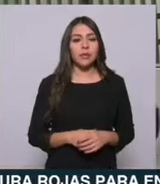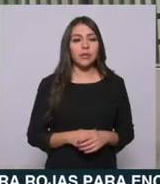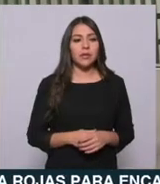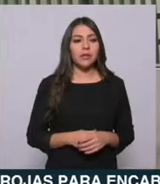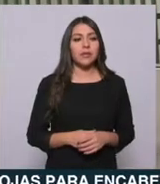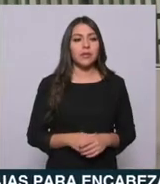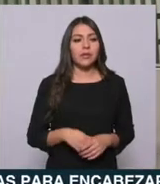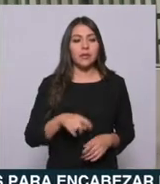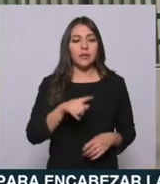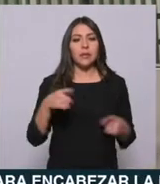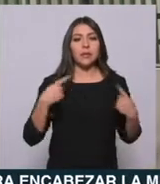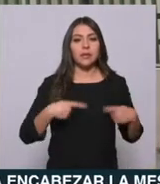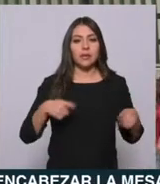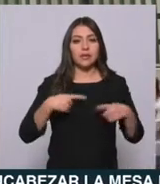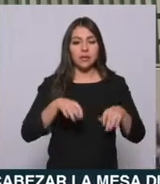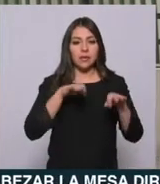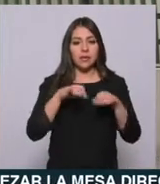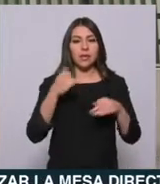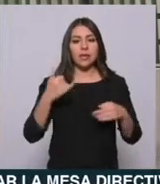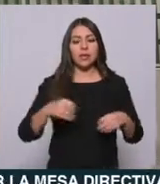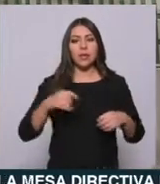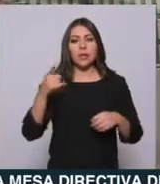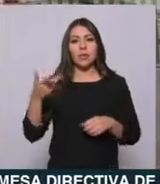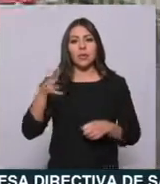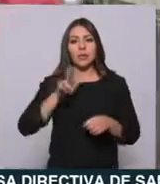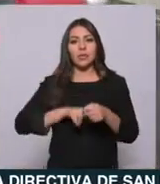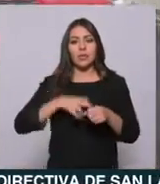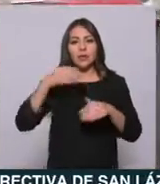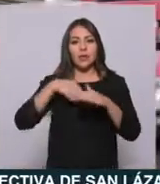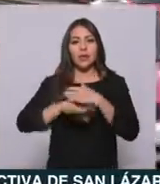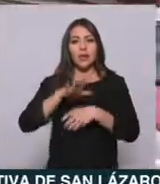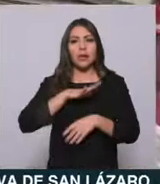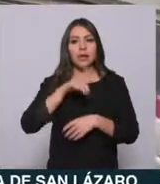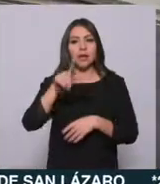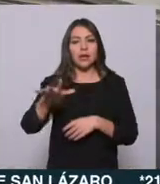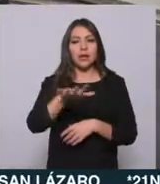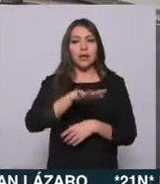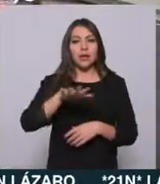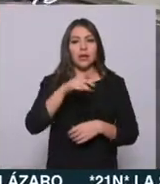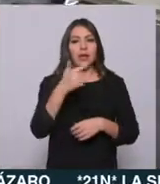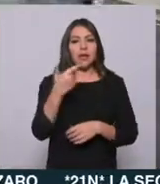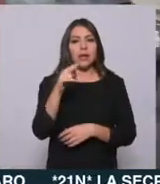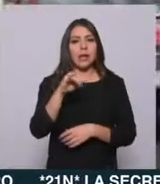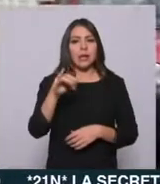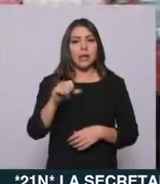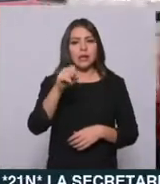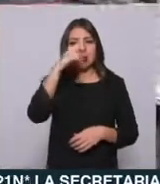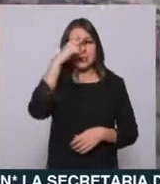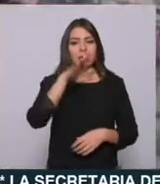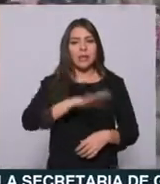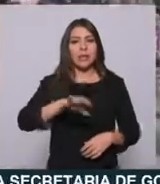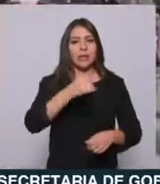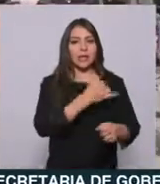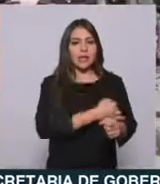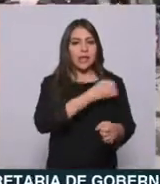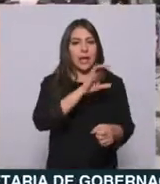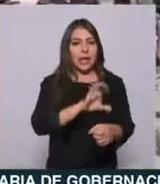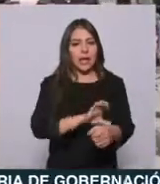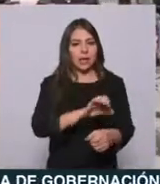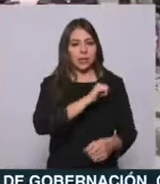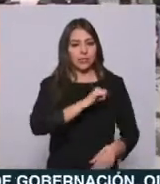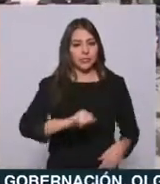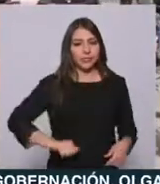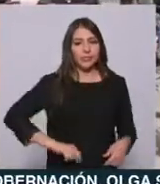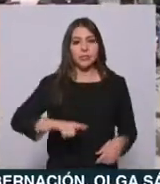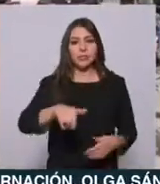Trabajadores y pacientes del Hospital General de Zona 2A Troncoso, en la colonia Granjas, México, Alcaldía Iztacalco, fueron